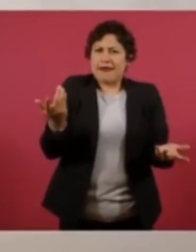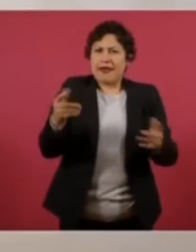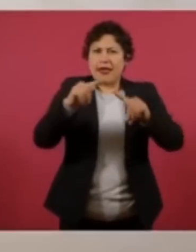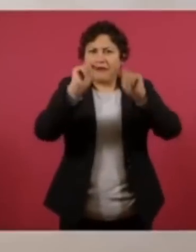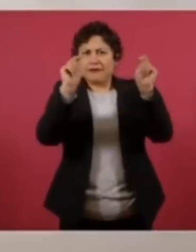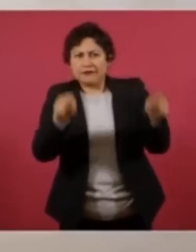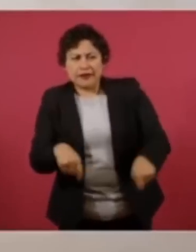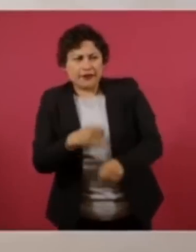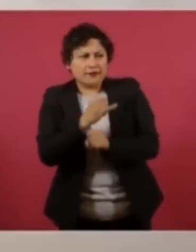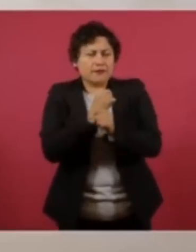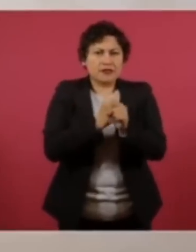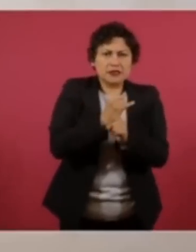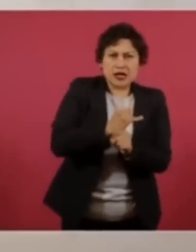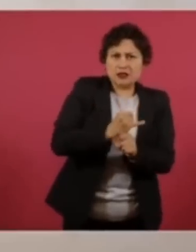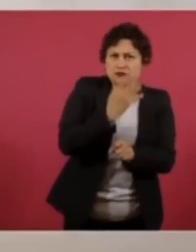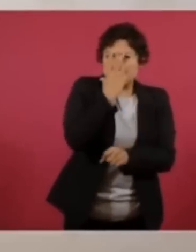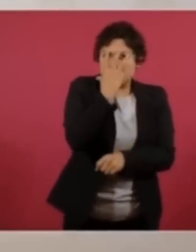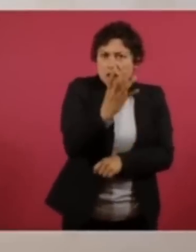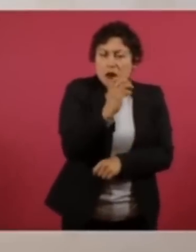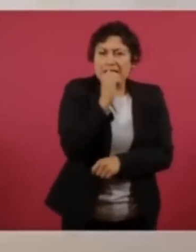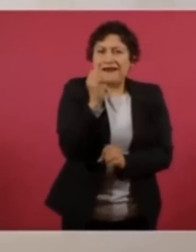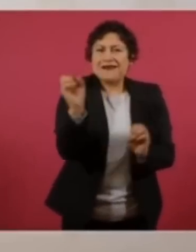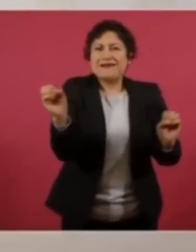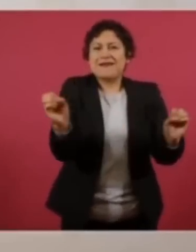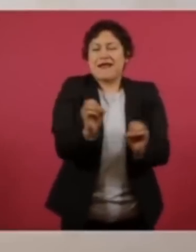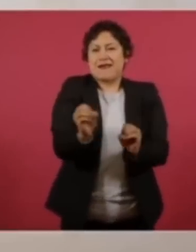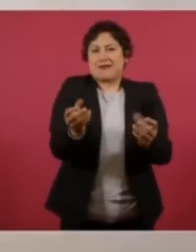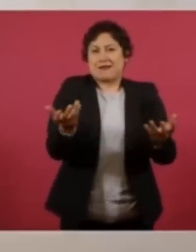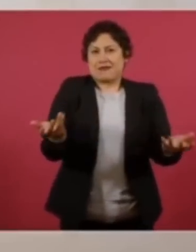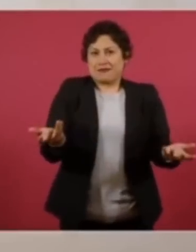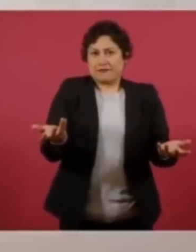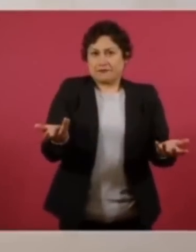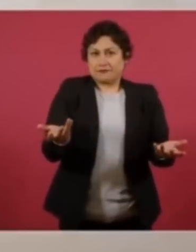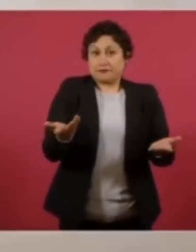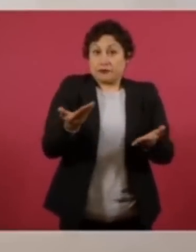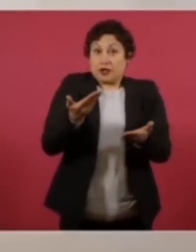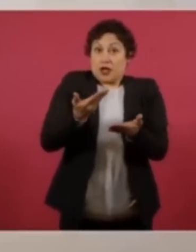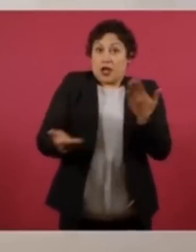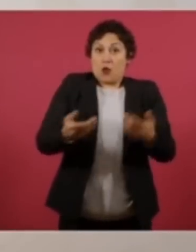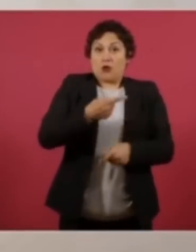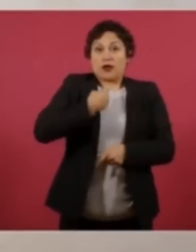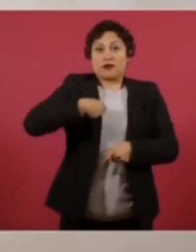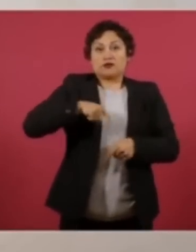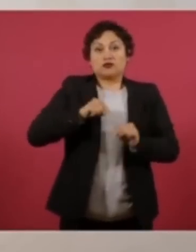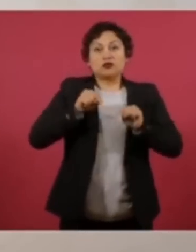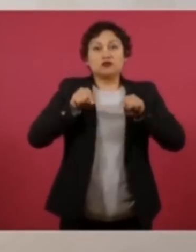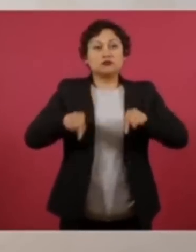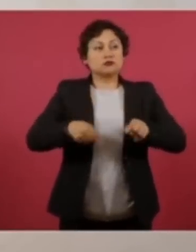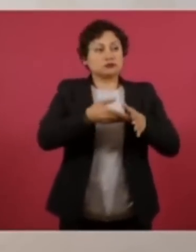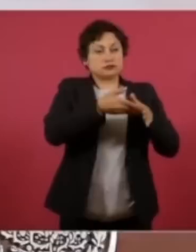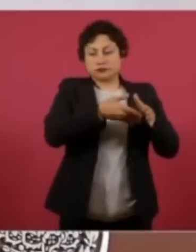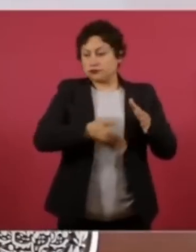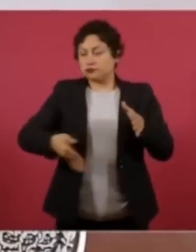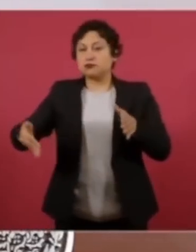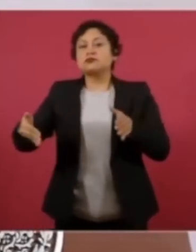Entonces, hemos avanzado mucho porque eso ya no es